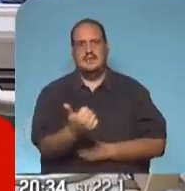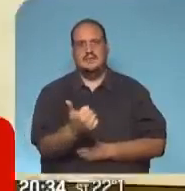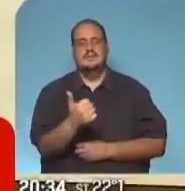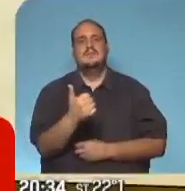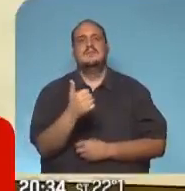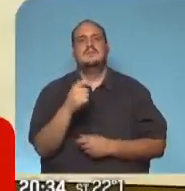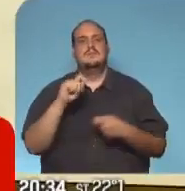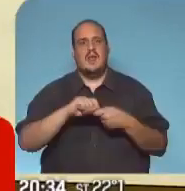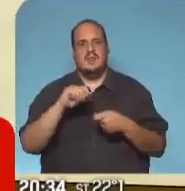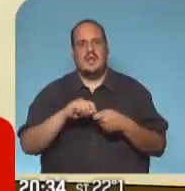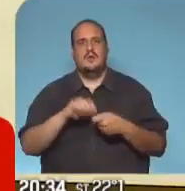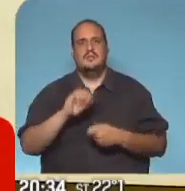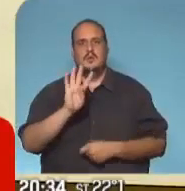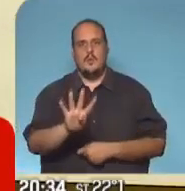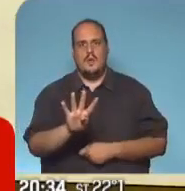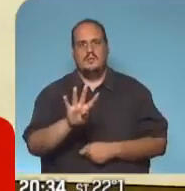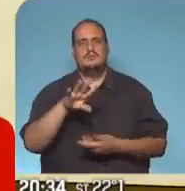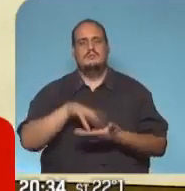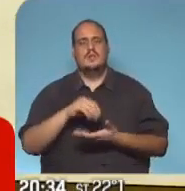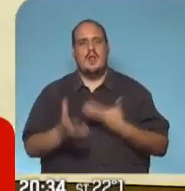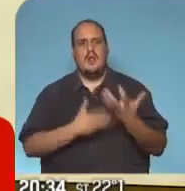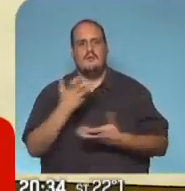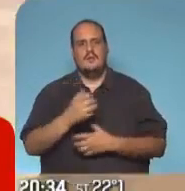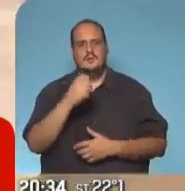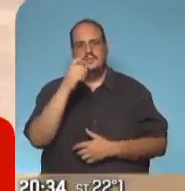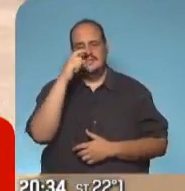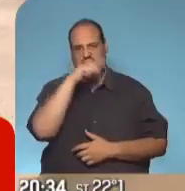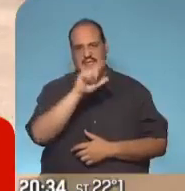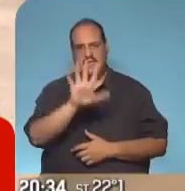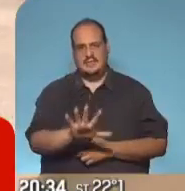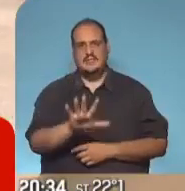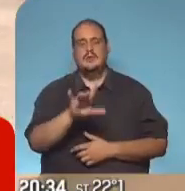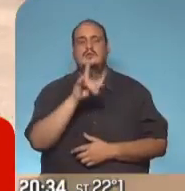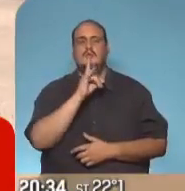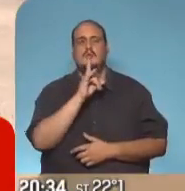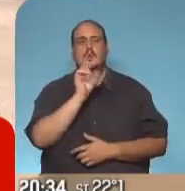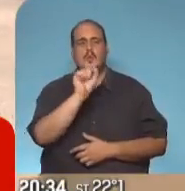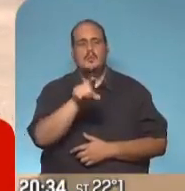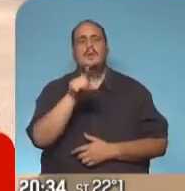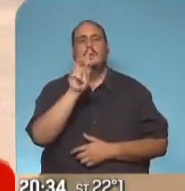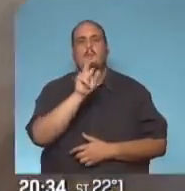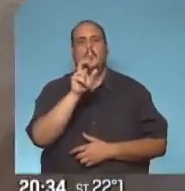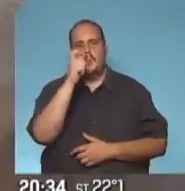en Santiago del Estero 4, en Tierra del Fuego 75 y en Tucumán 22.